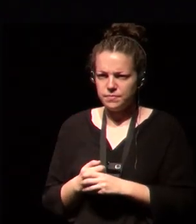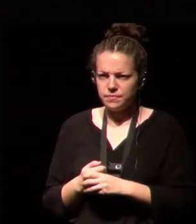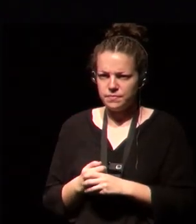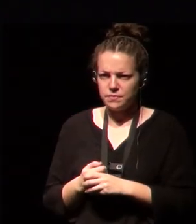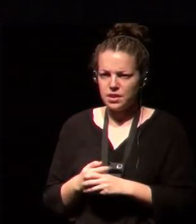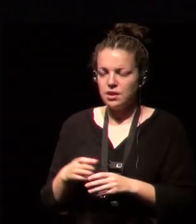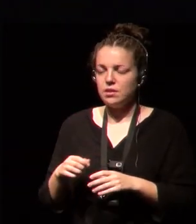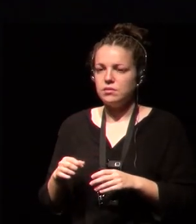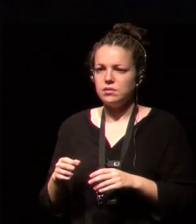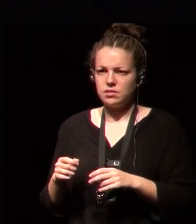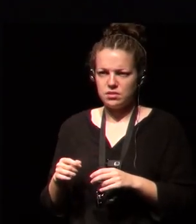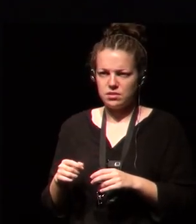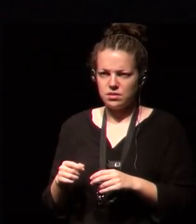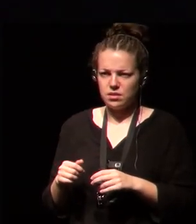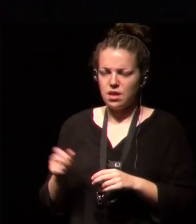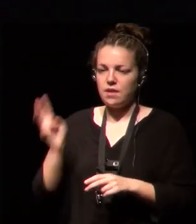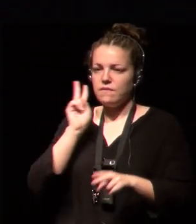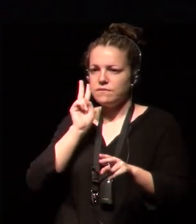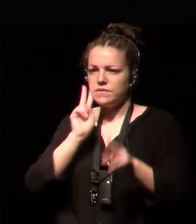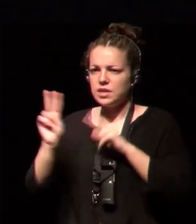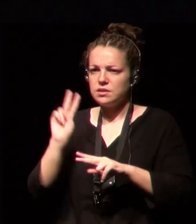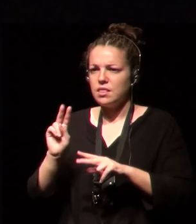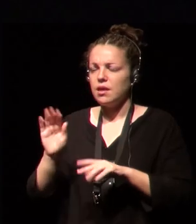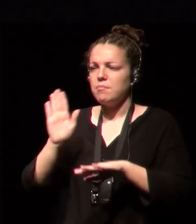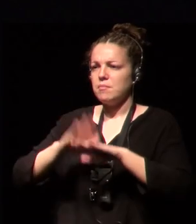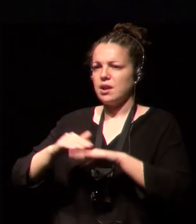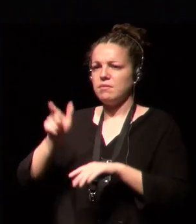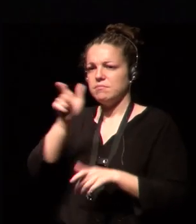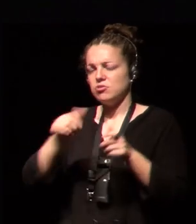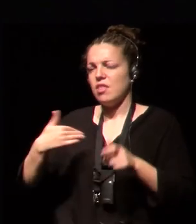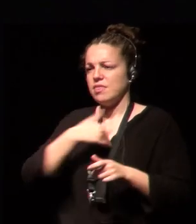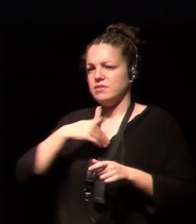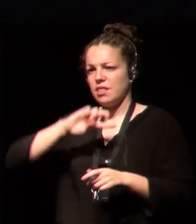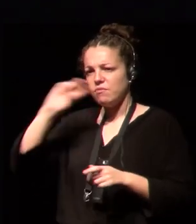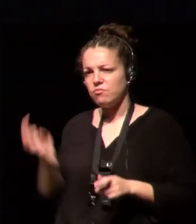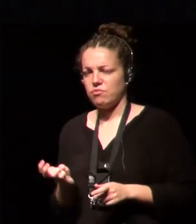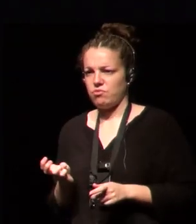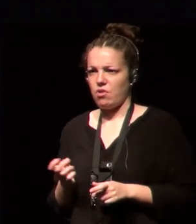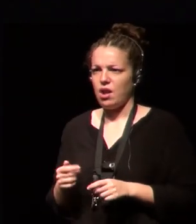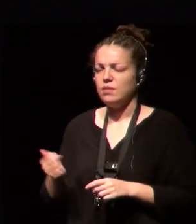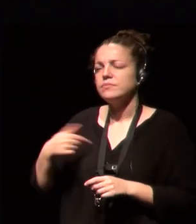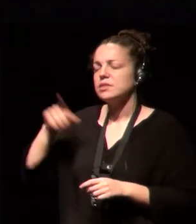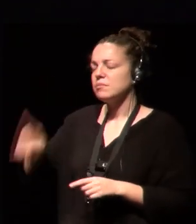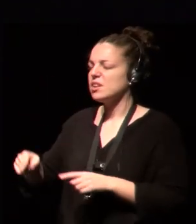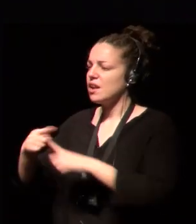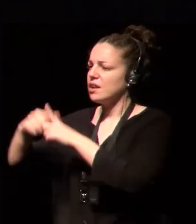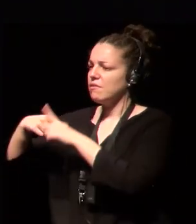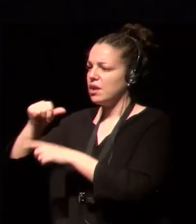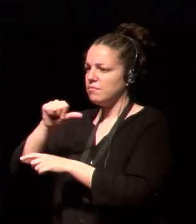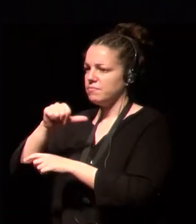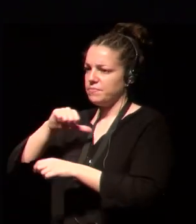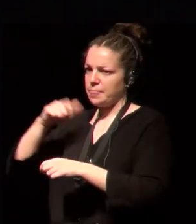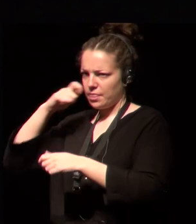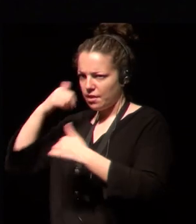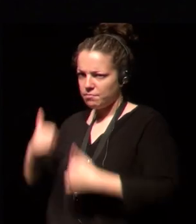todas las personas con diversidad funcional. Y a nivel personal, que el arte sea una herramienta de todo mi